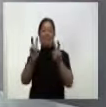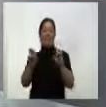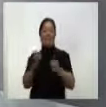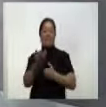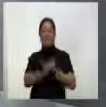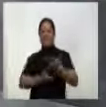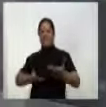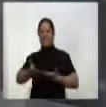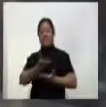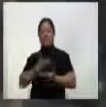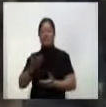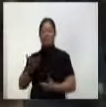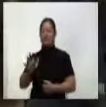públicos.